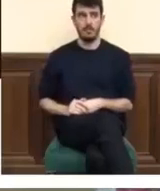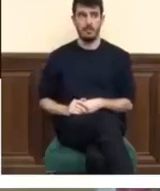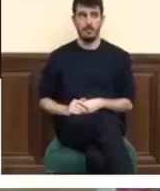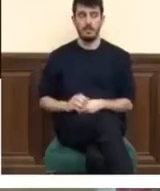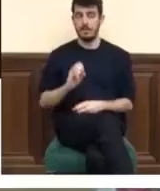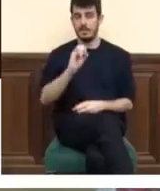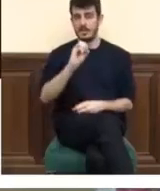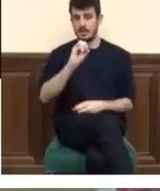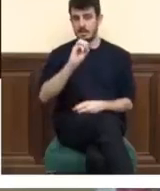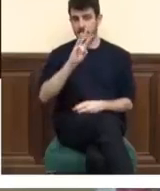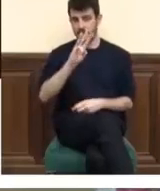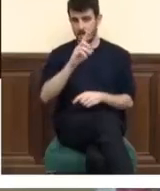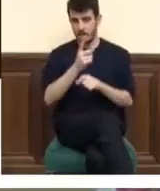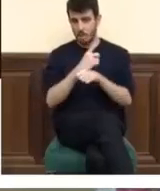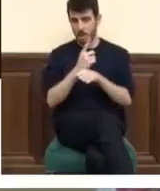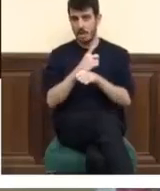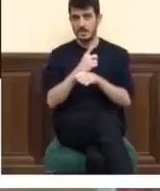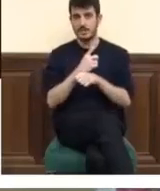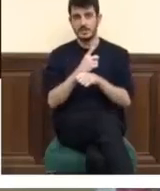13 horas.